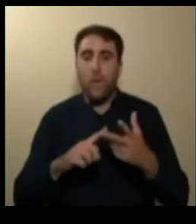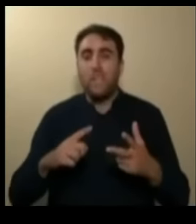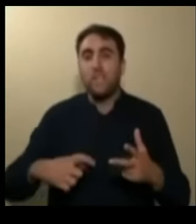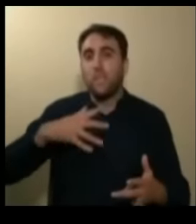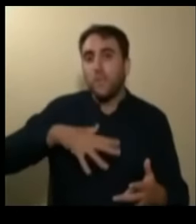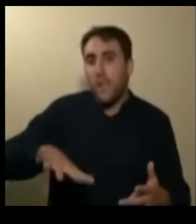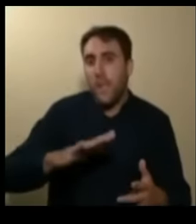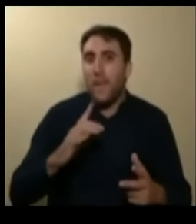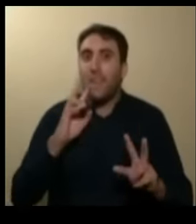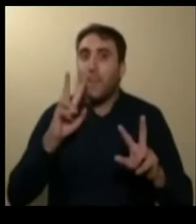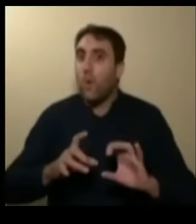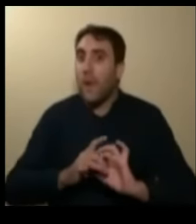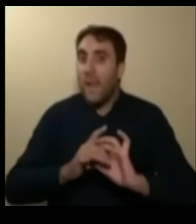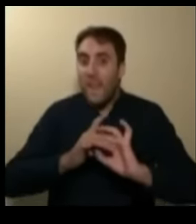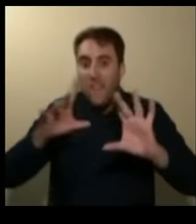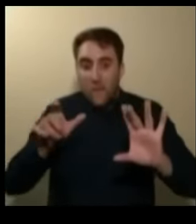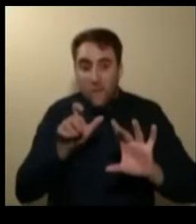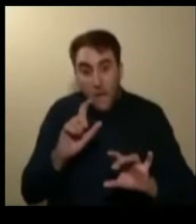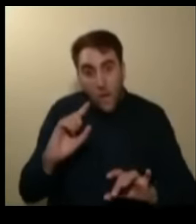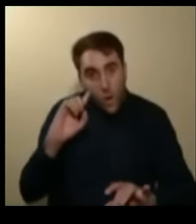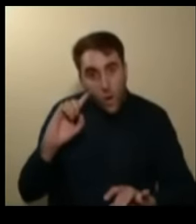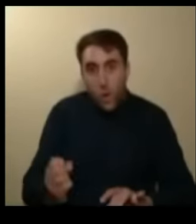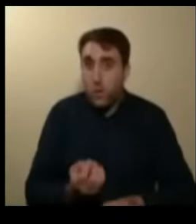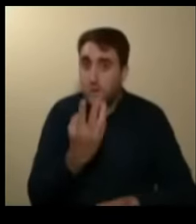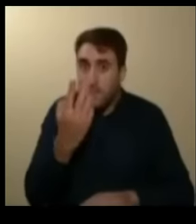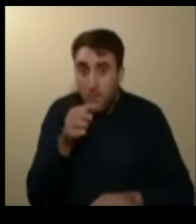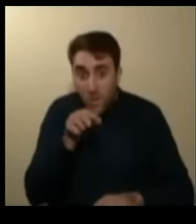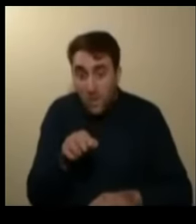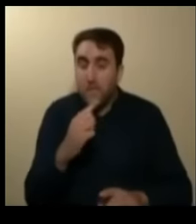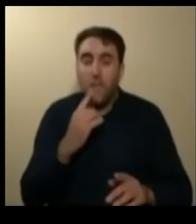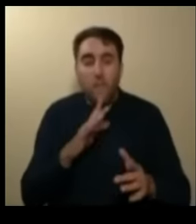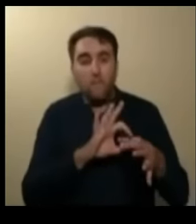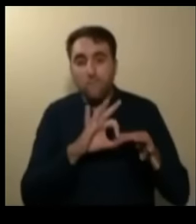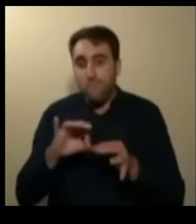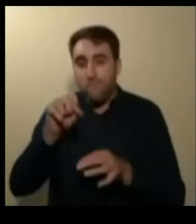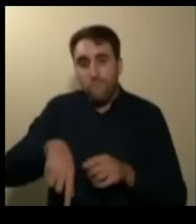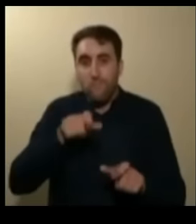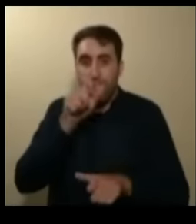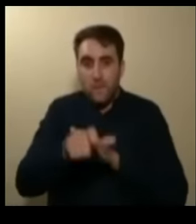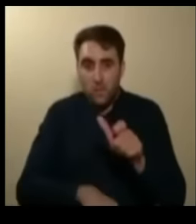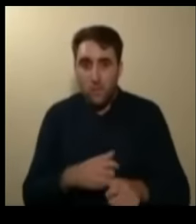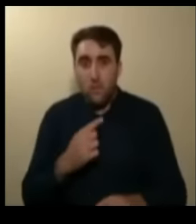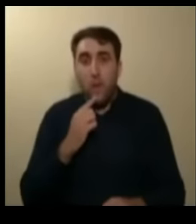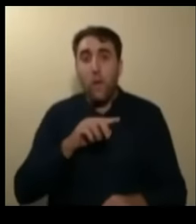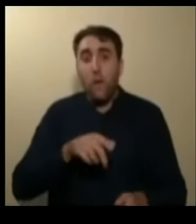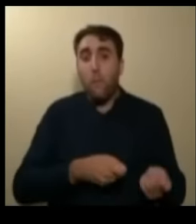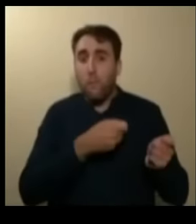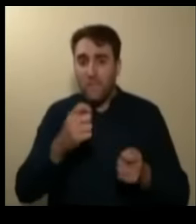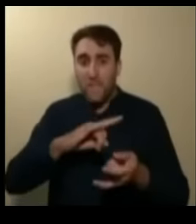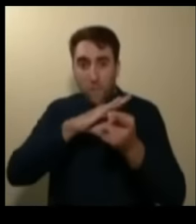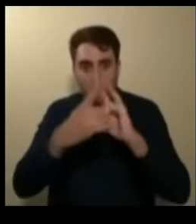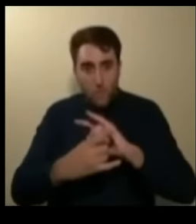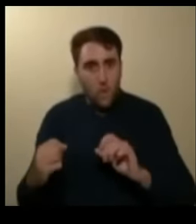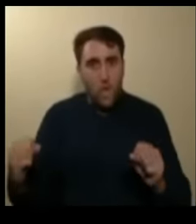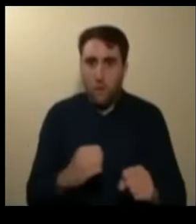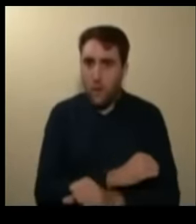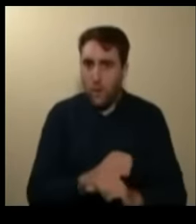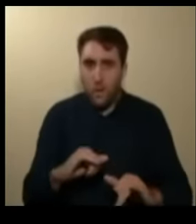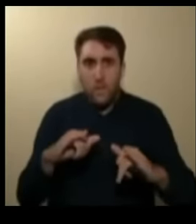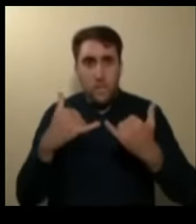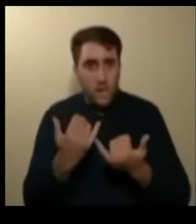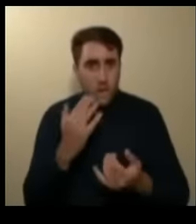esa palabra. Y ese compromiso fue cumplido y esa ley fue sancionada democráticamente. Y no solamente